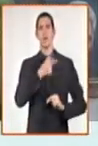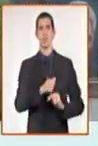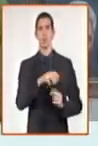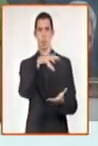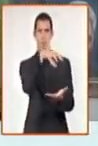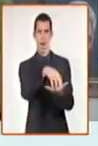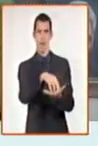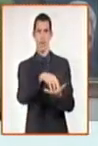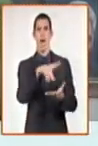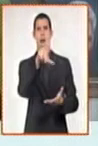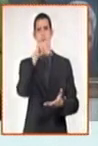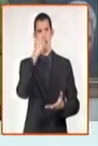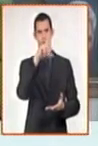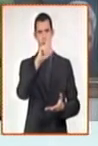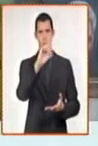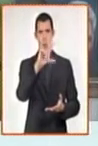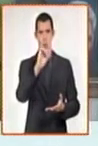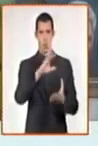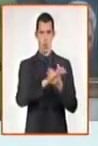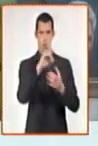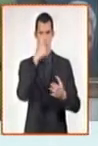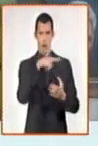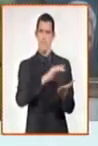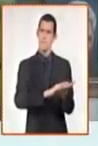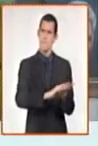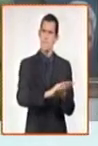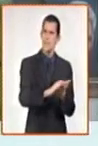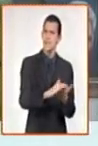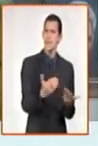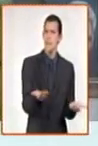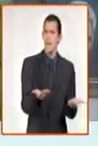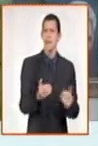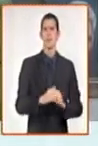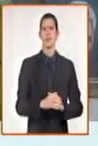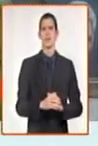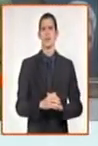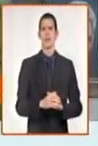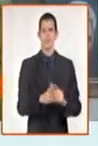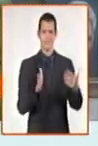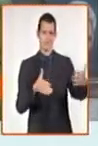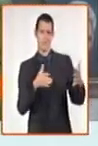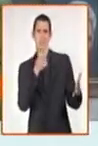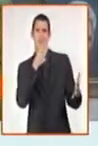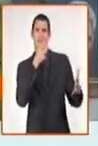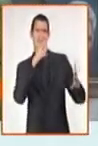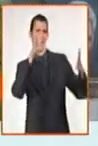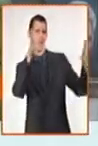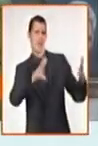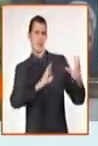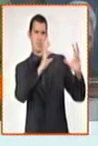que ya tiene un grupo electrógeno, San Luis, La Palma, Viñales, son los municipios